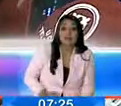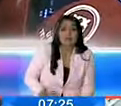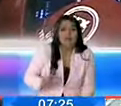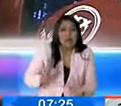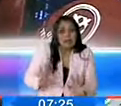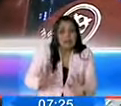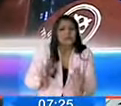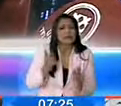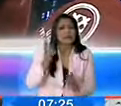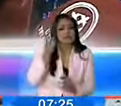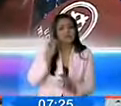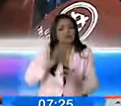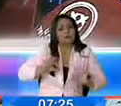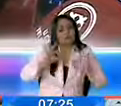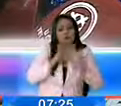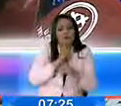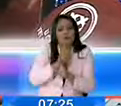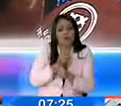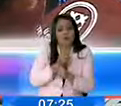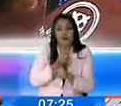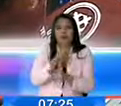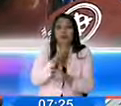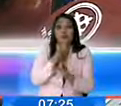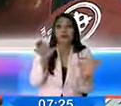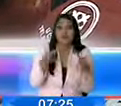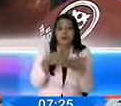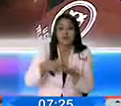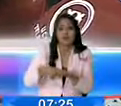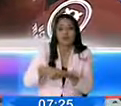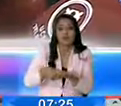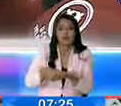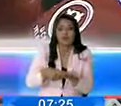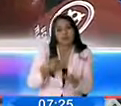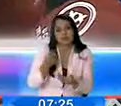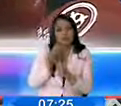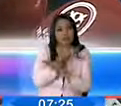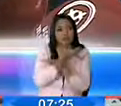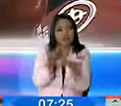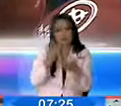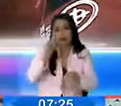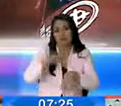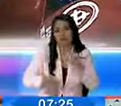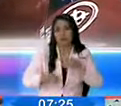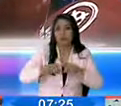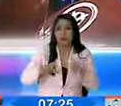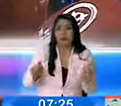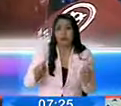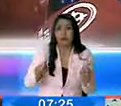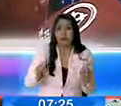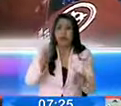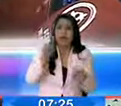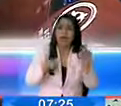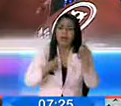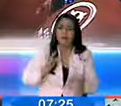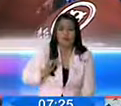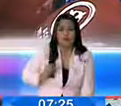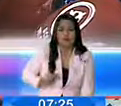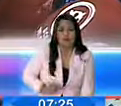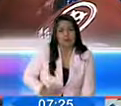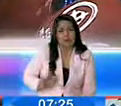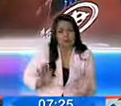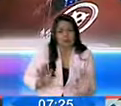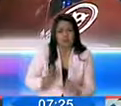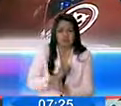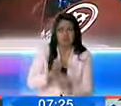nosotros nos parecen importantes y que por el carácter reservado de la reunión evidentemente no lo podemos decir, pero hay un par de detalles que nos han causado